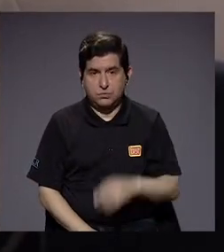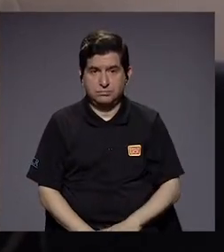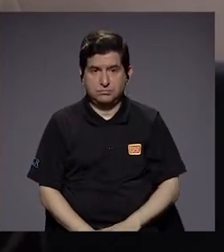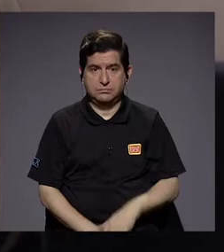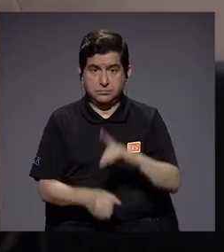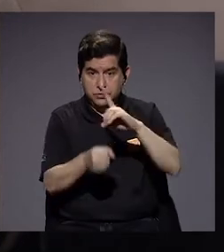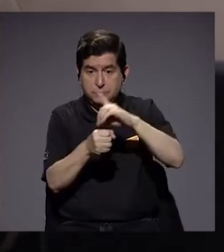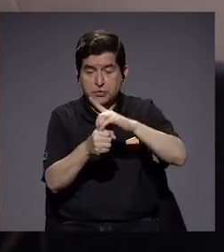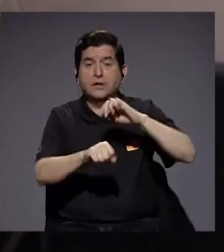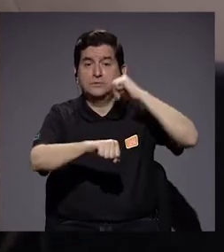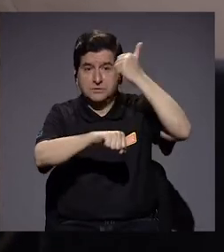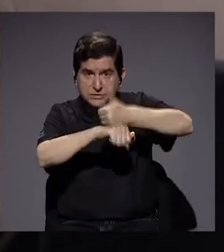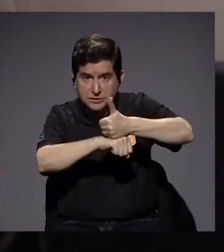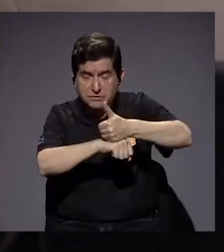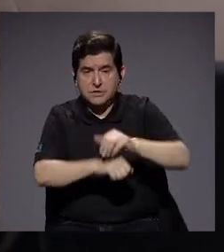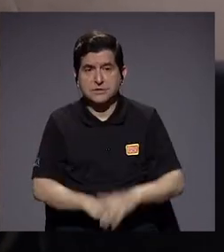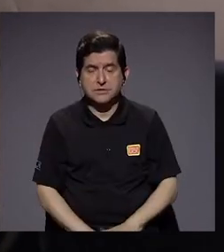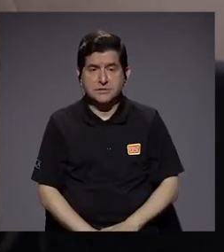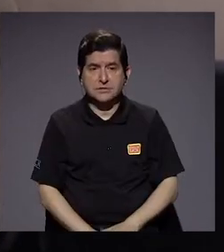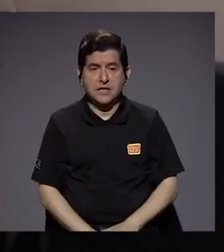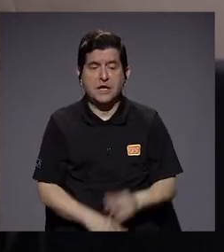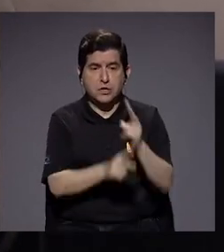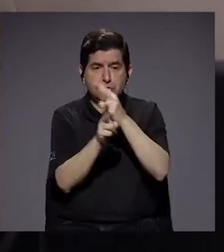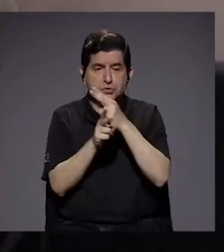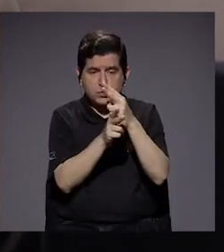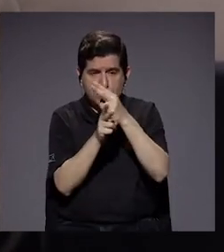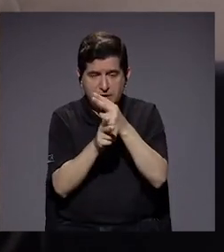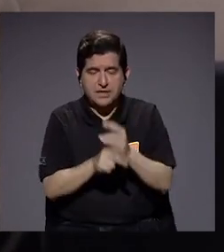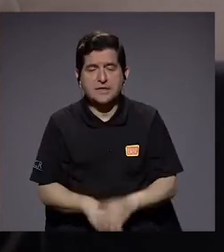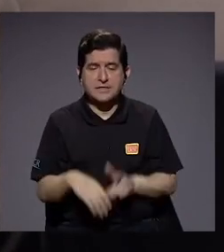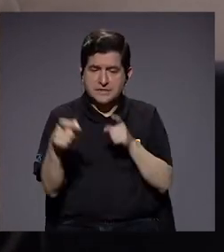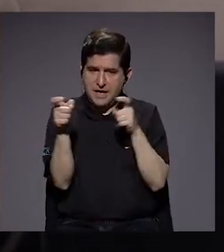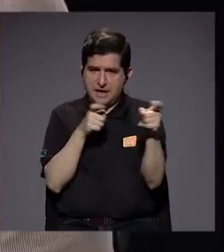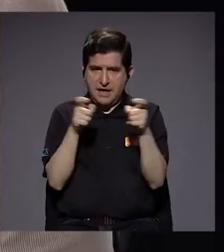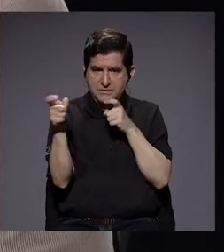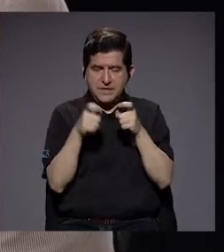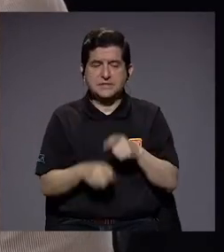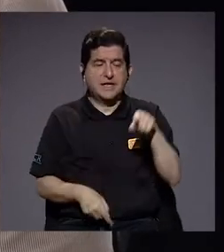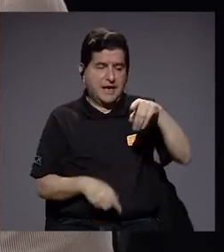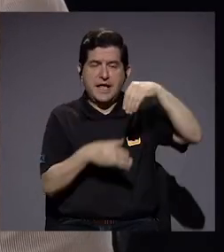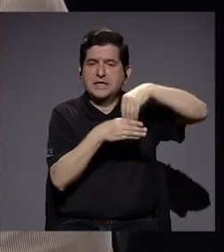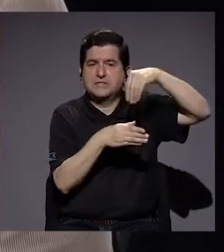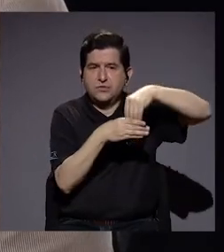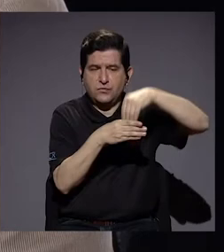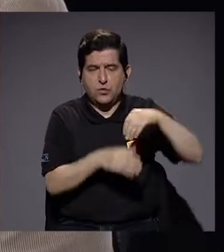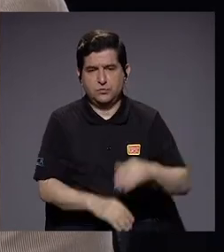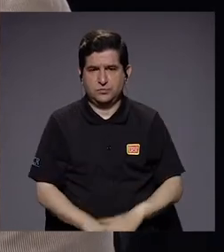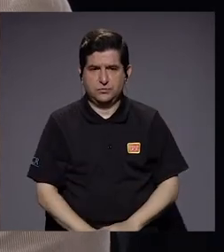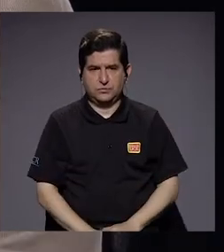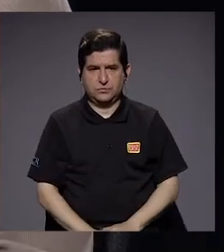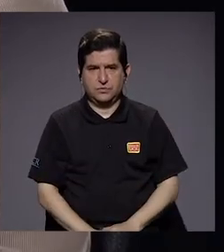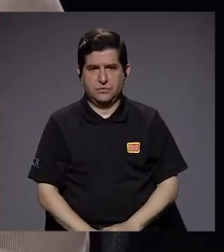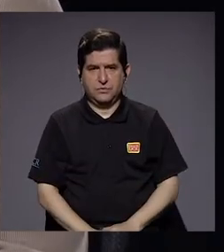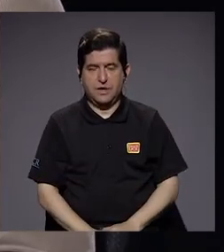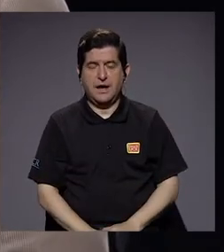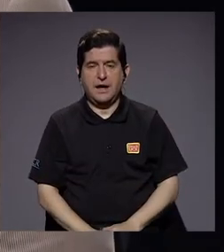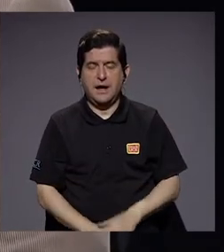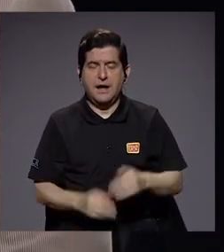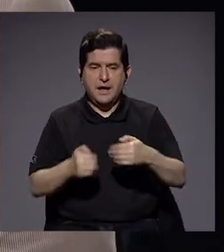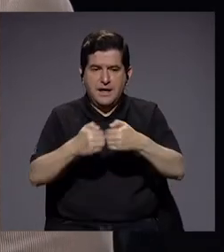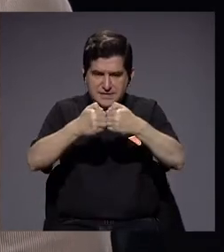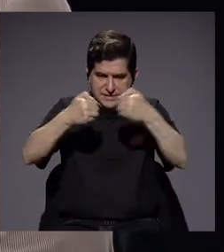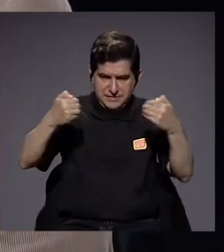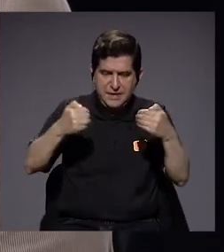legislador estableció que la Superintendencia fuera quien administrara el fondo, que estuviera, digamos, a un lado de las